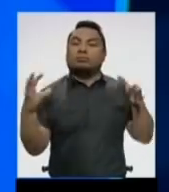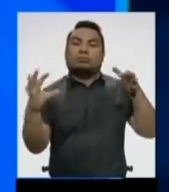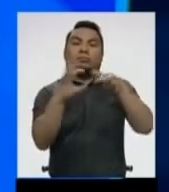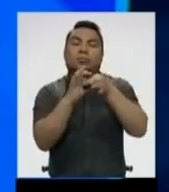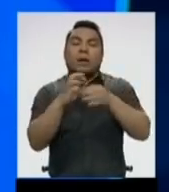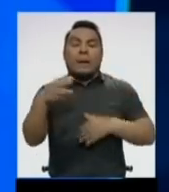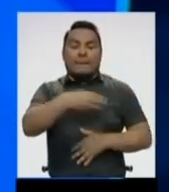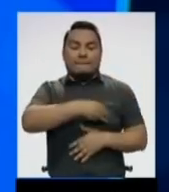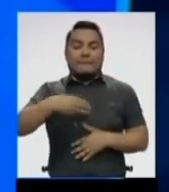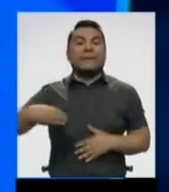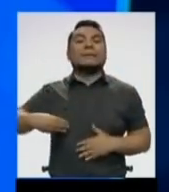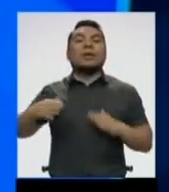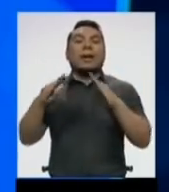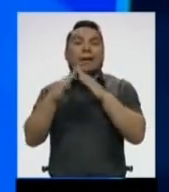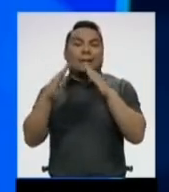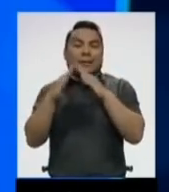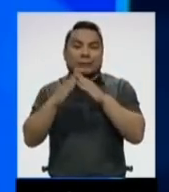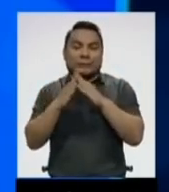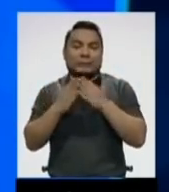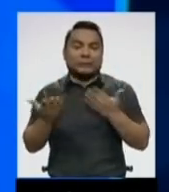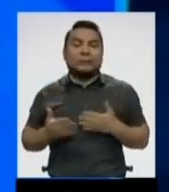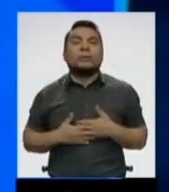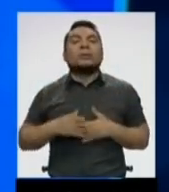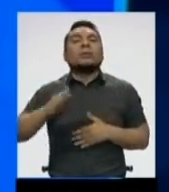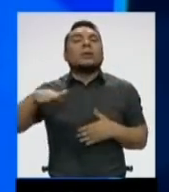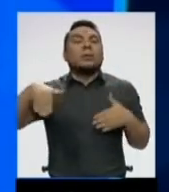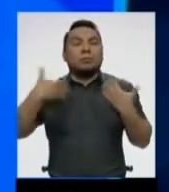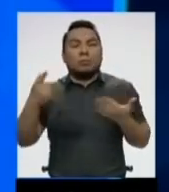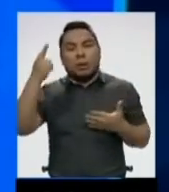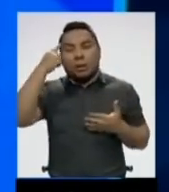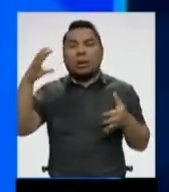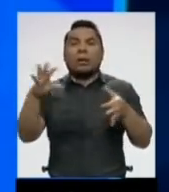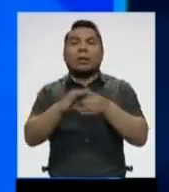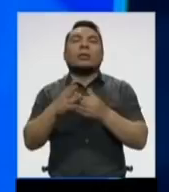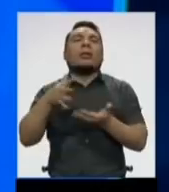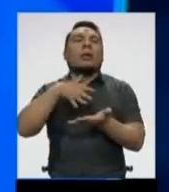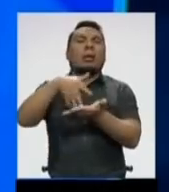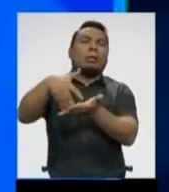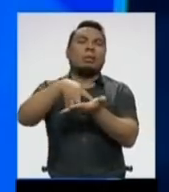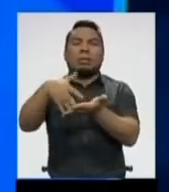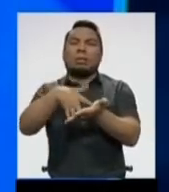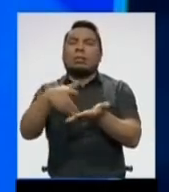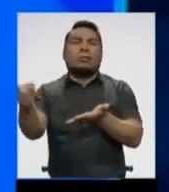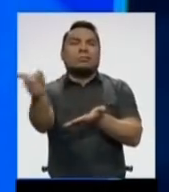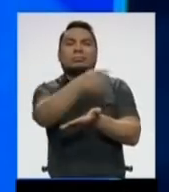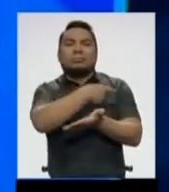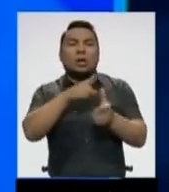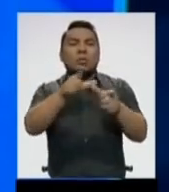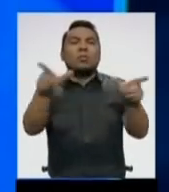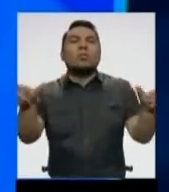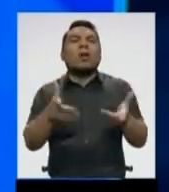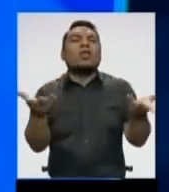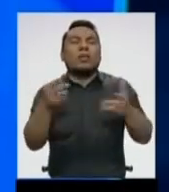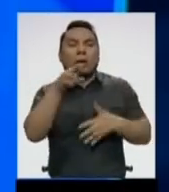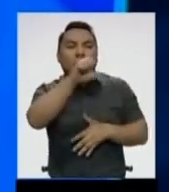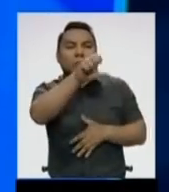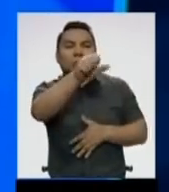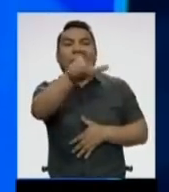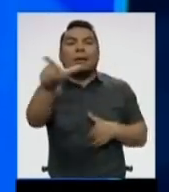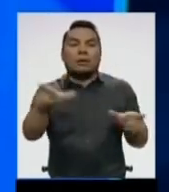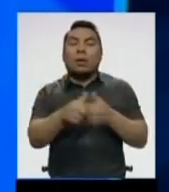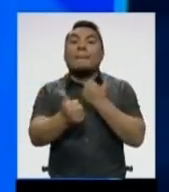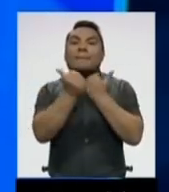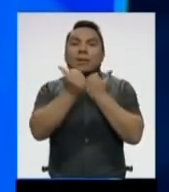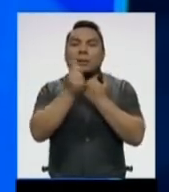el Ministerio de Vivienda a efectos de detectar la vulnerabilidad inmediata en las zonas más